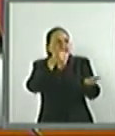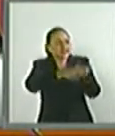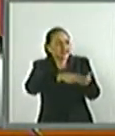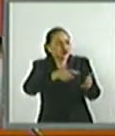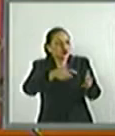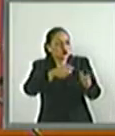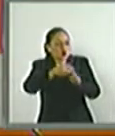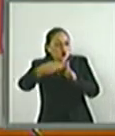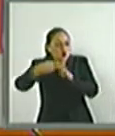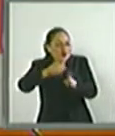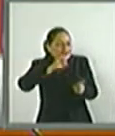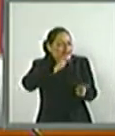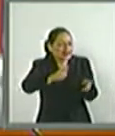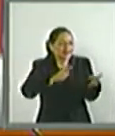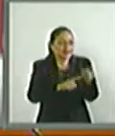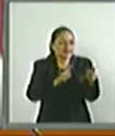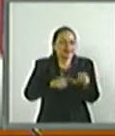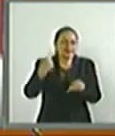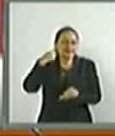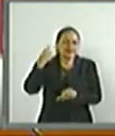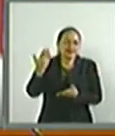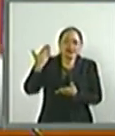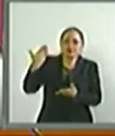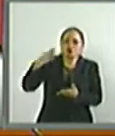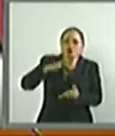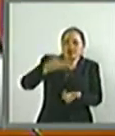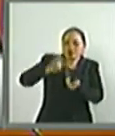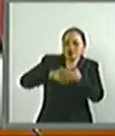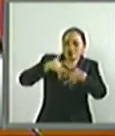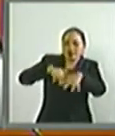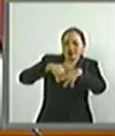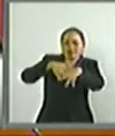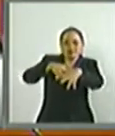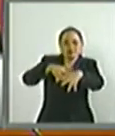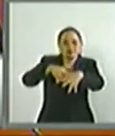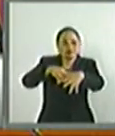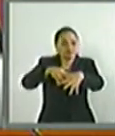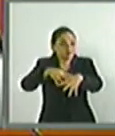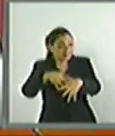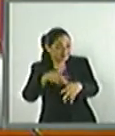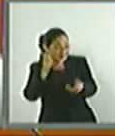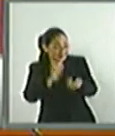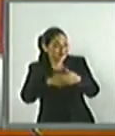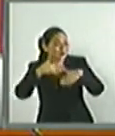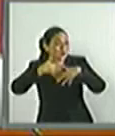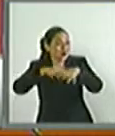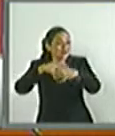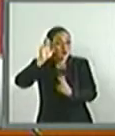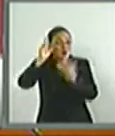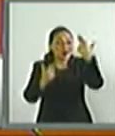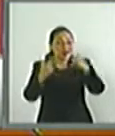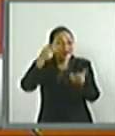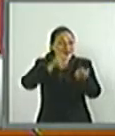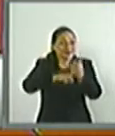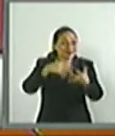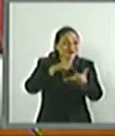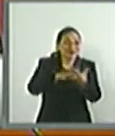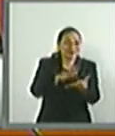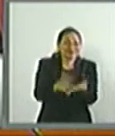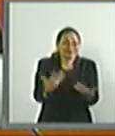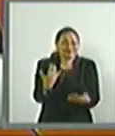interna, otros tienen, recientemente nos enteramos que hasta manifestaciones, ¿no? Ya no son motines, ahora son meetings dentro de los